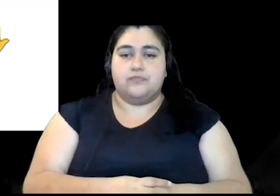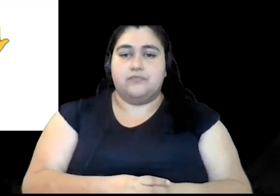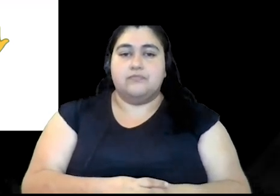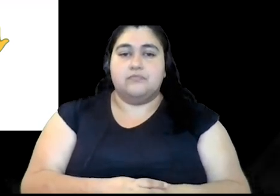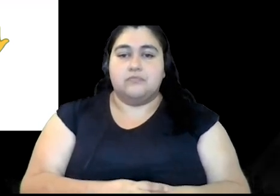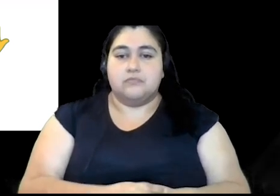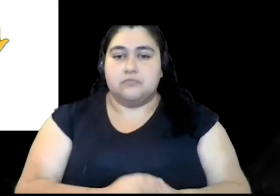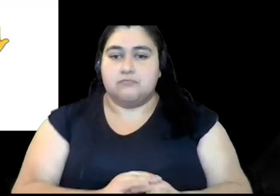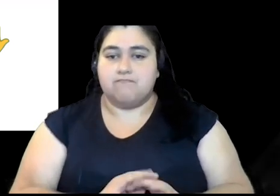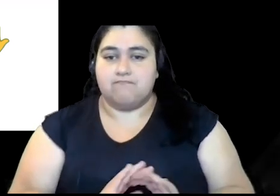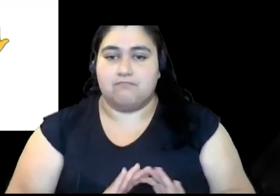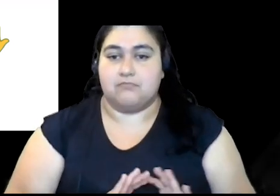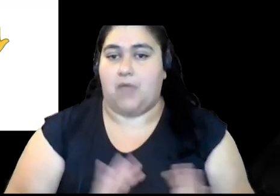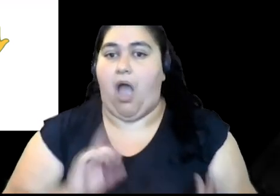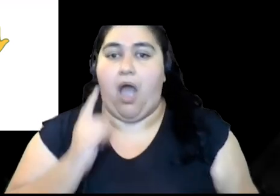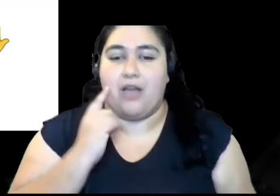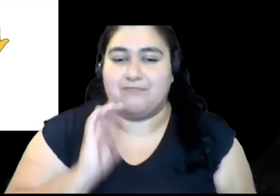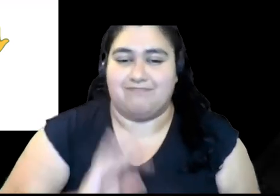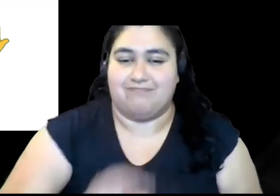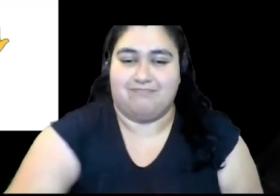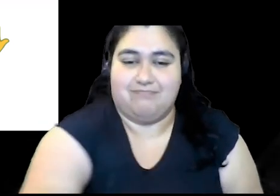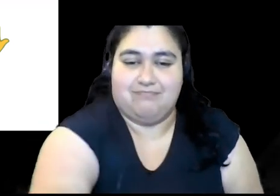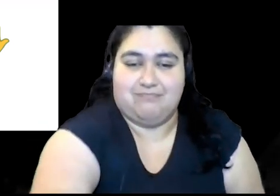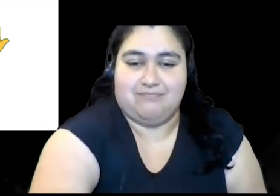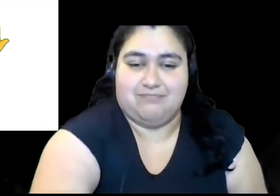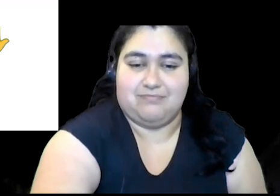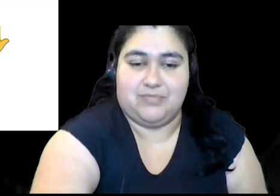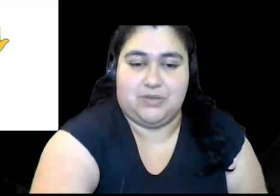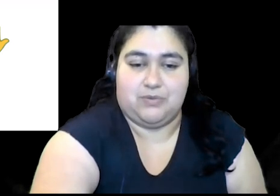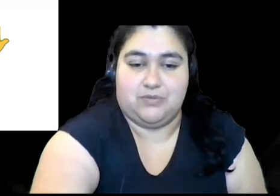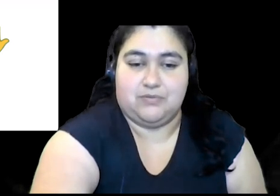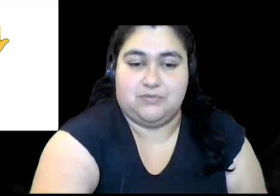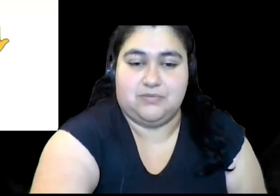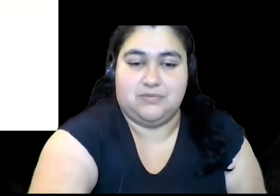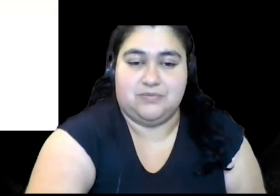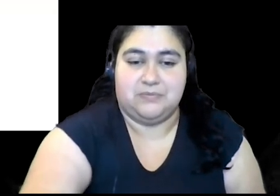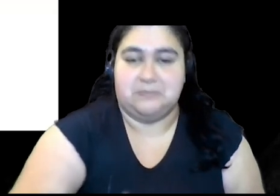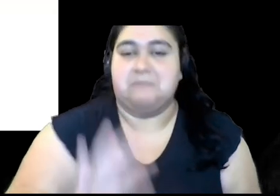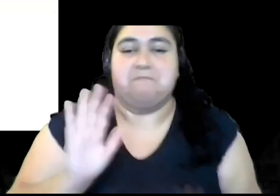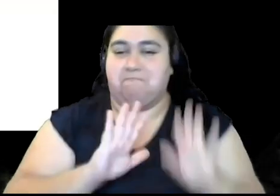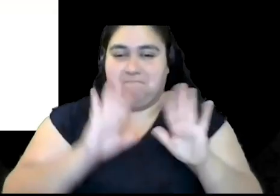aquí tengo a Silvina Monteros que levantó la mano.